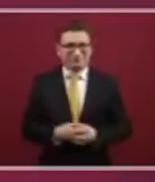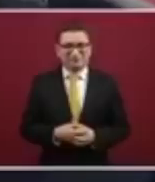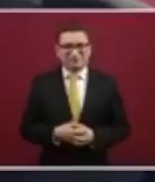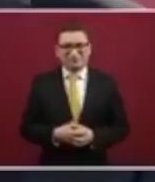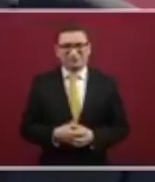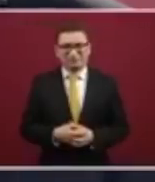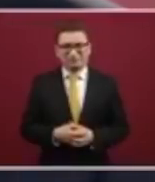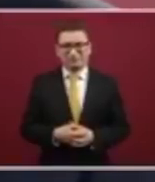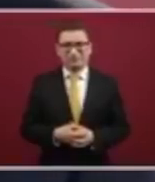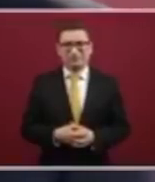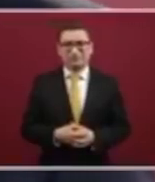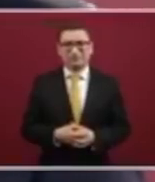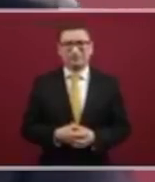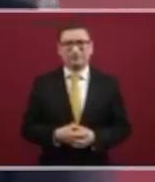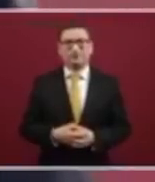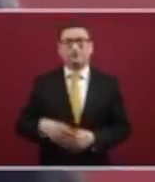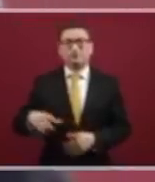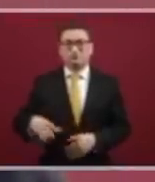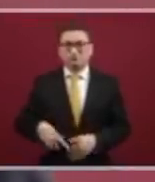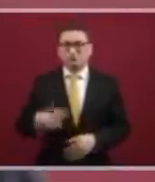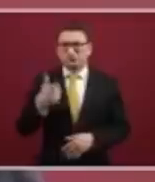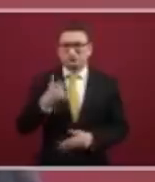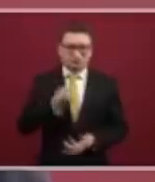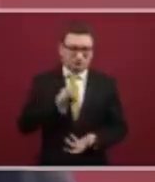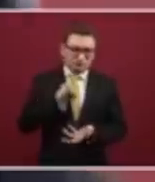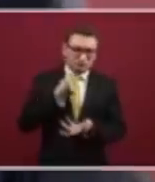la entrega de los recursos